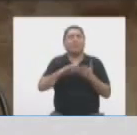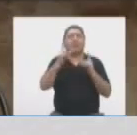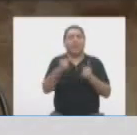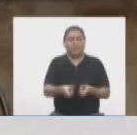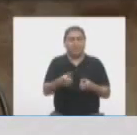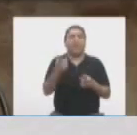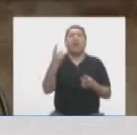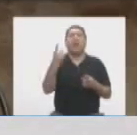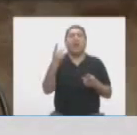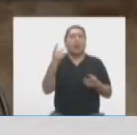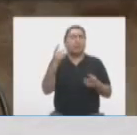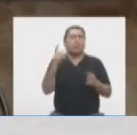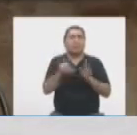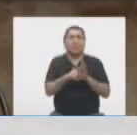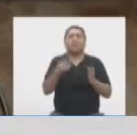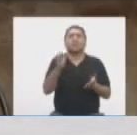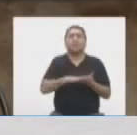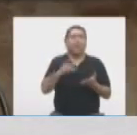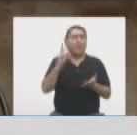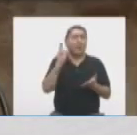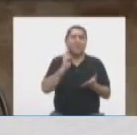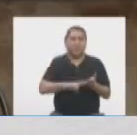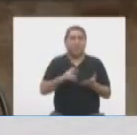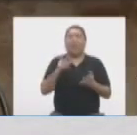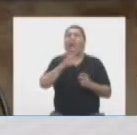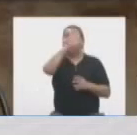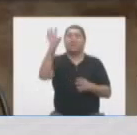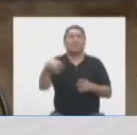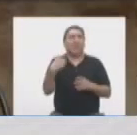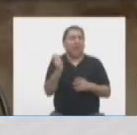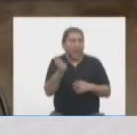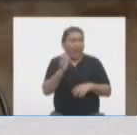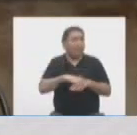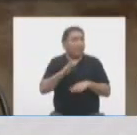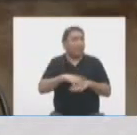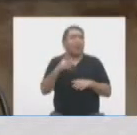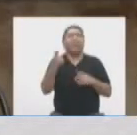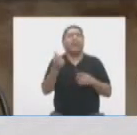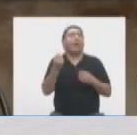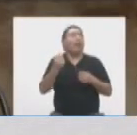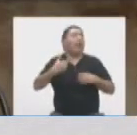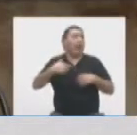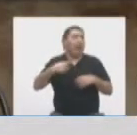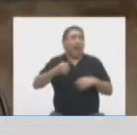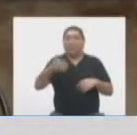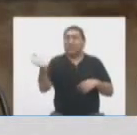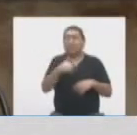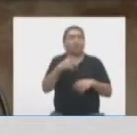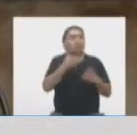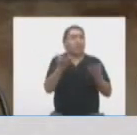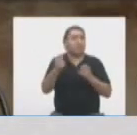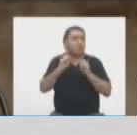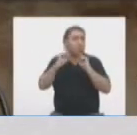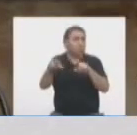Principio o en el corto plazo tener posturas muy disidentes Me parece que quizás que con el paso de los años digamos Sí